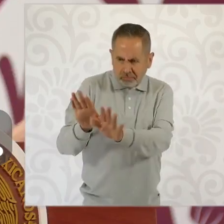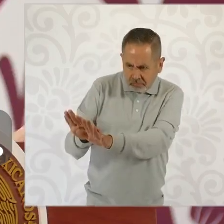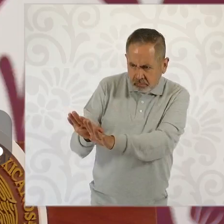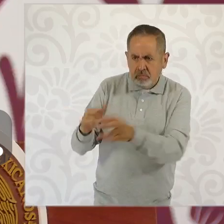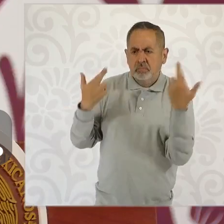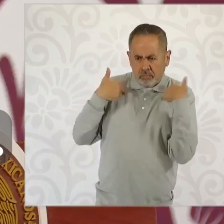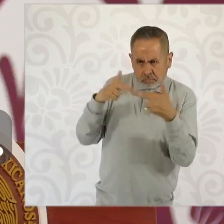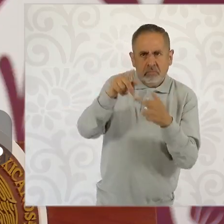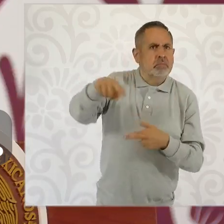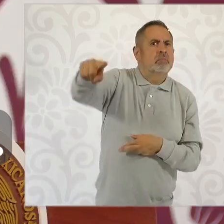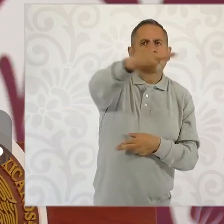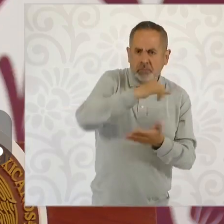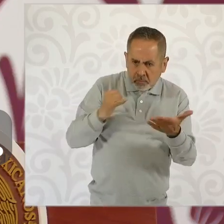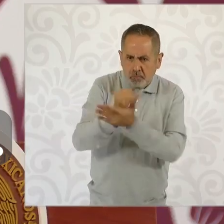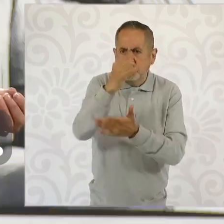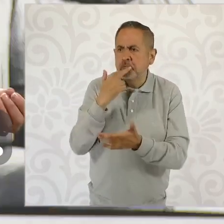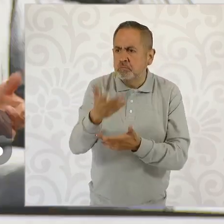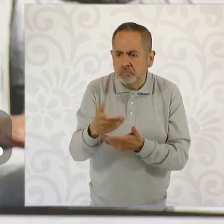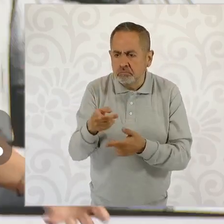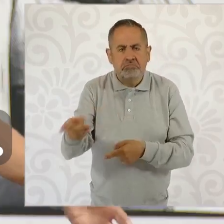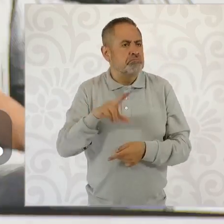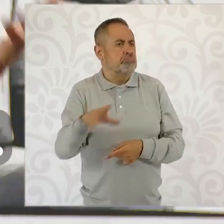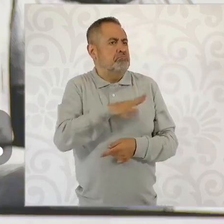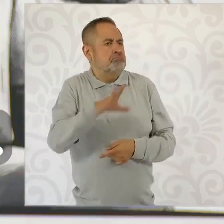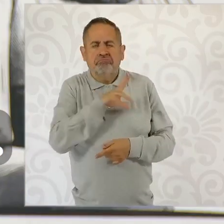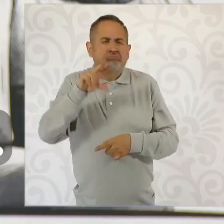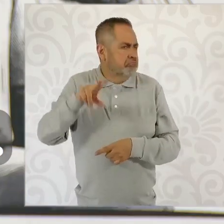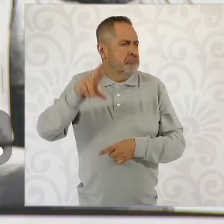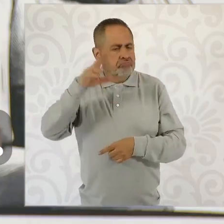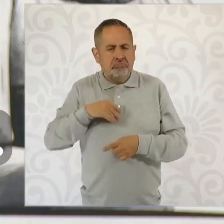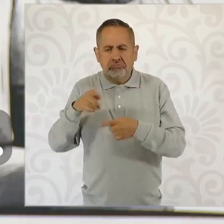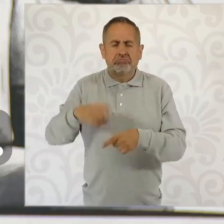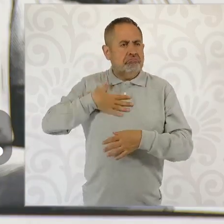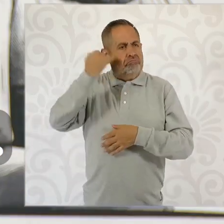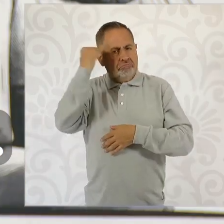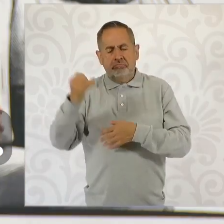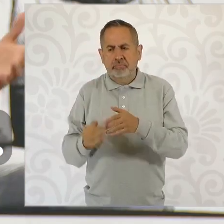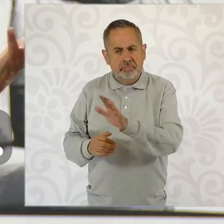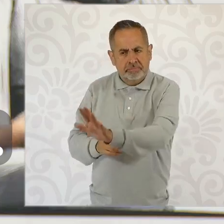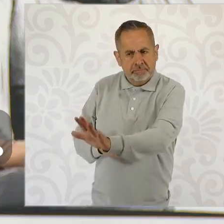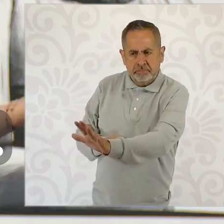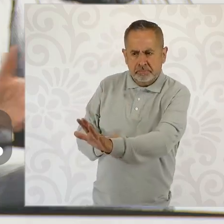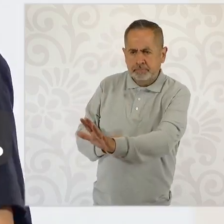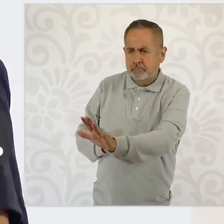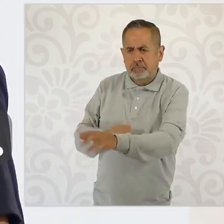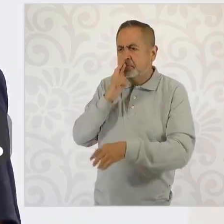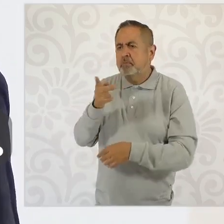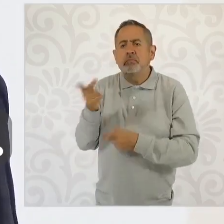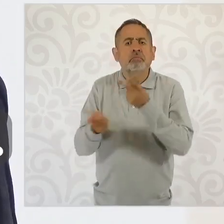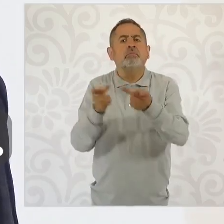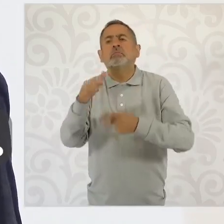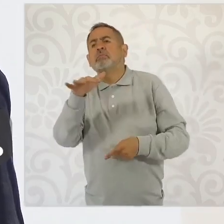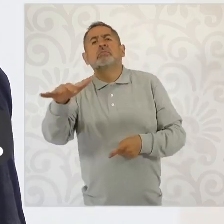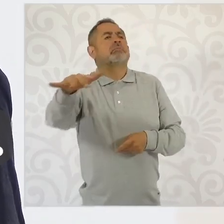cómo quieren ser evaluados y que lo que surja de ahí es lo que hace el gobierno. No puede haber una